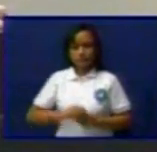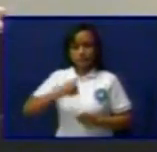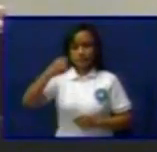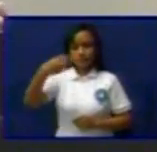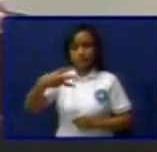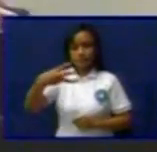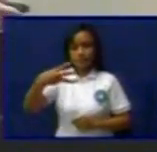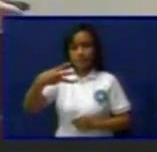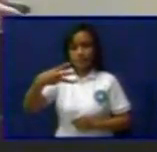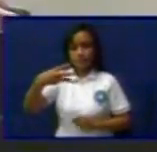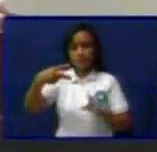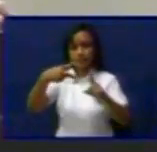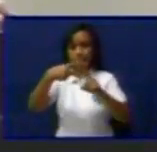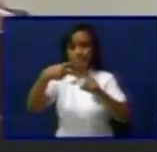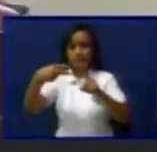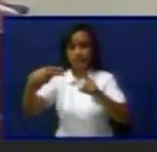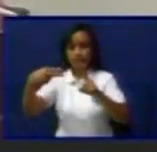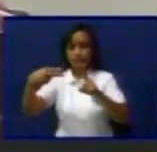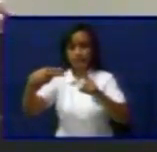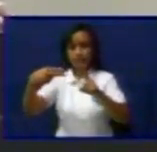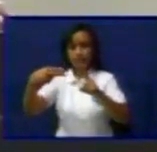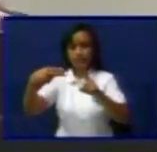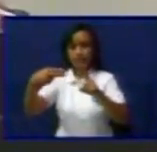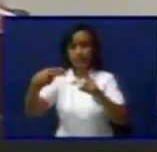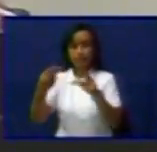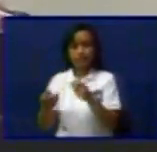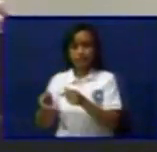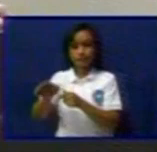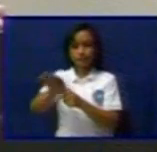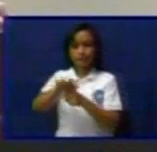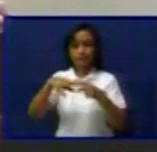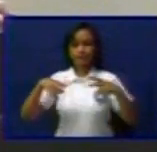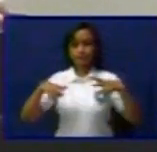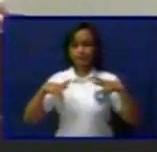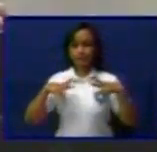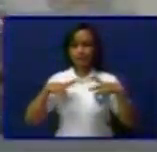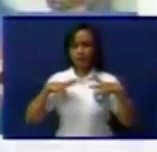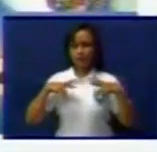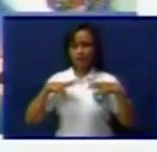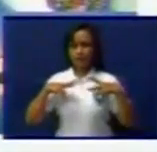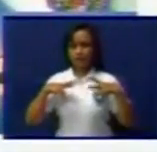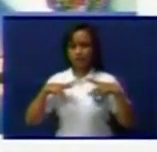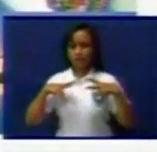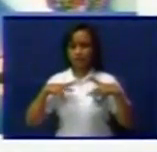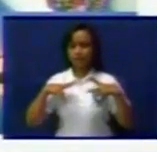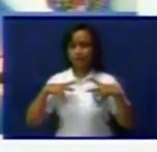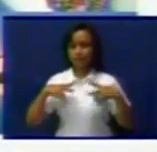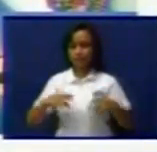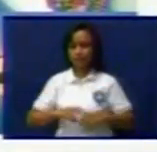El tercer estilo será hotel costero vacacional.